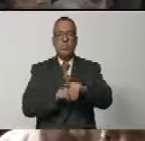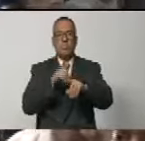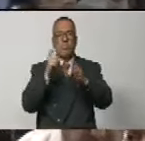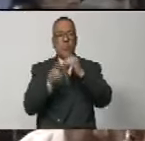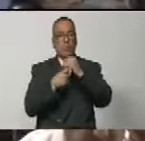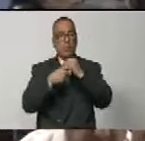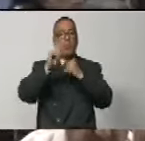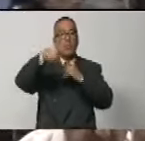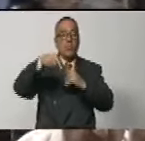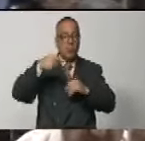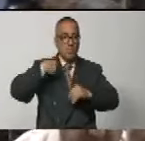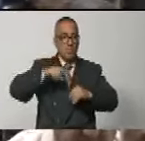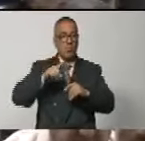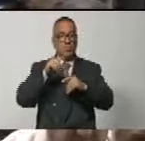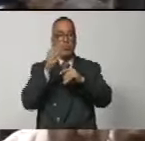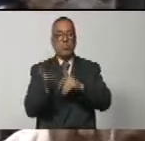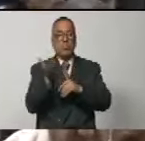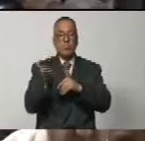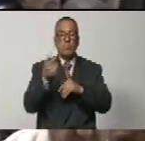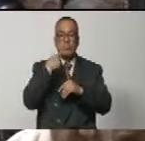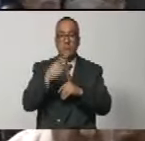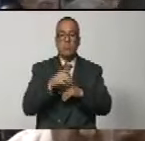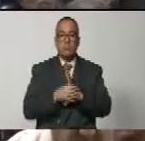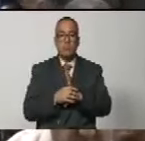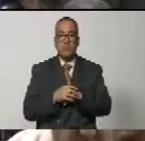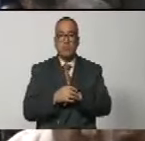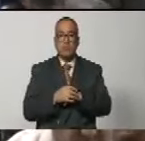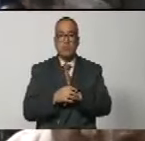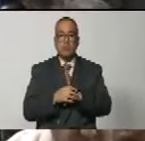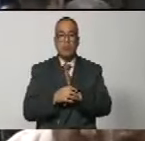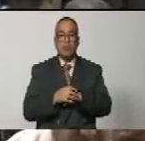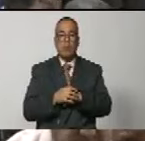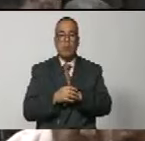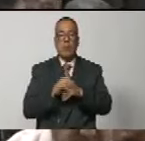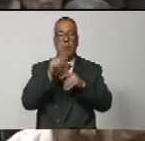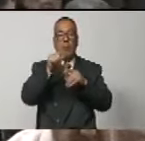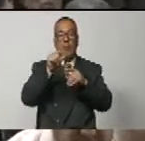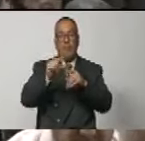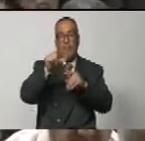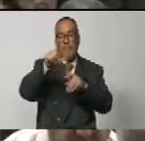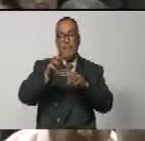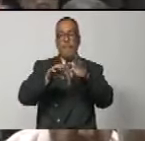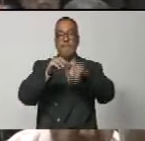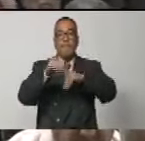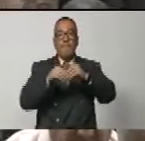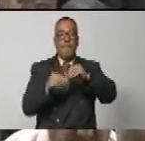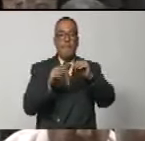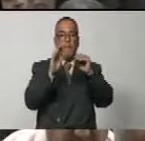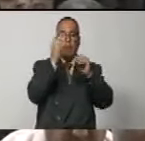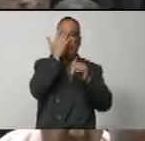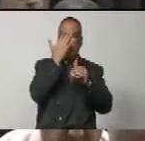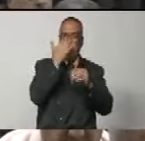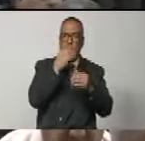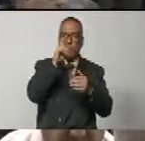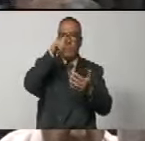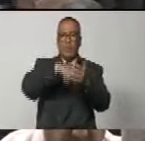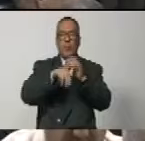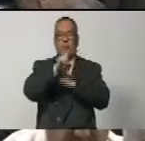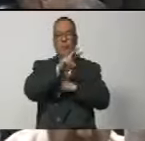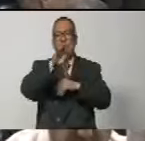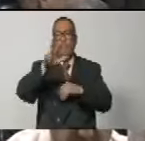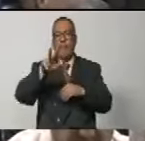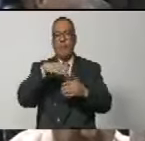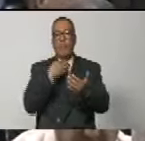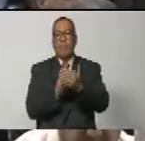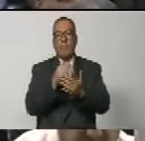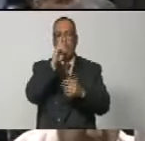técnica, pero que también tenemos que destacar, es decir, medimos el nivel inflacionario de febrero de 2023